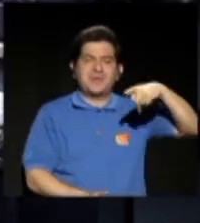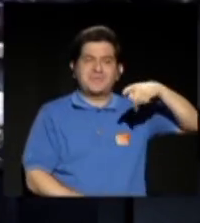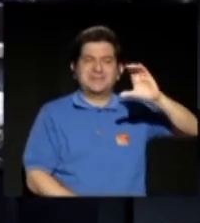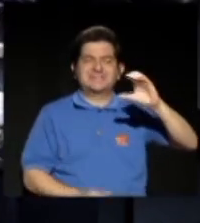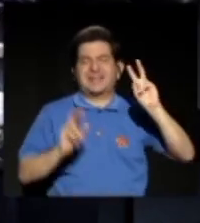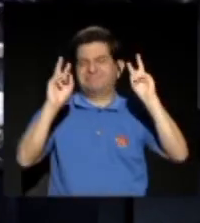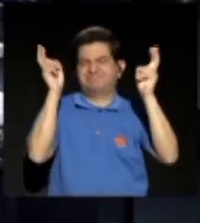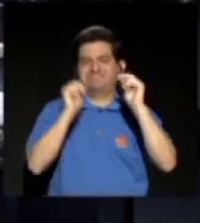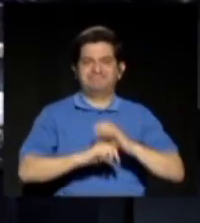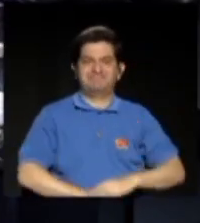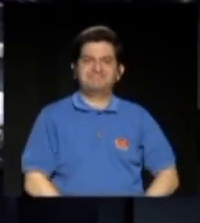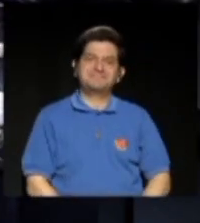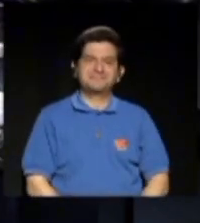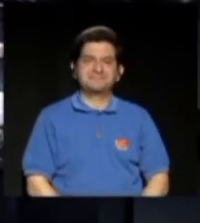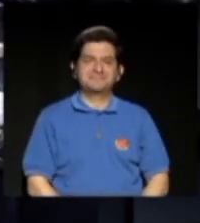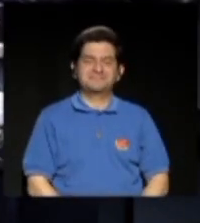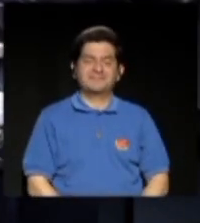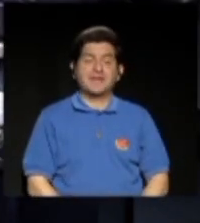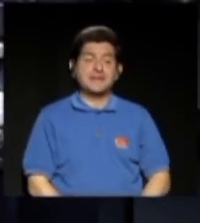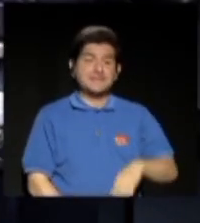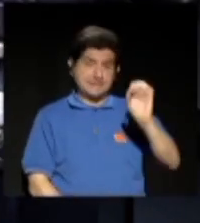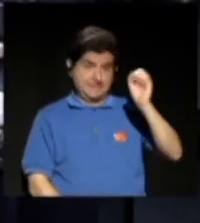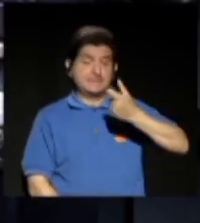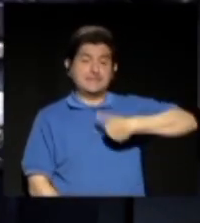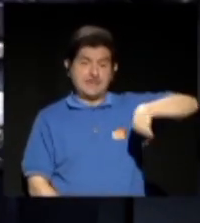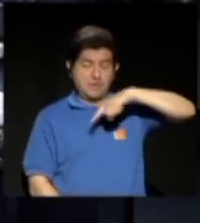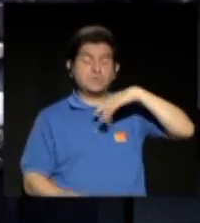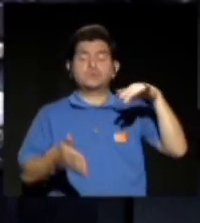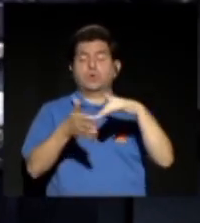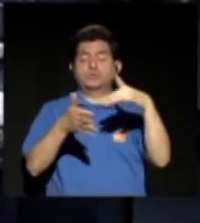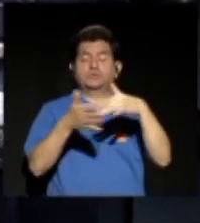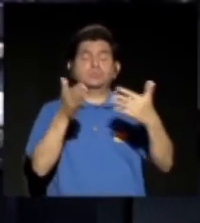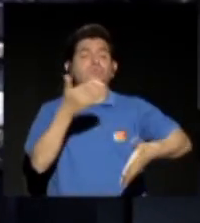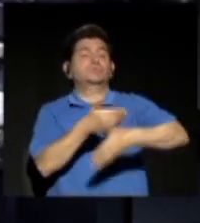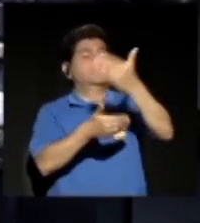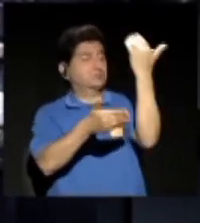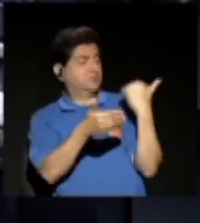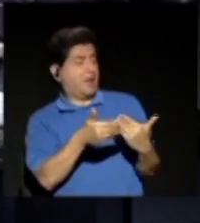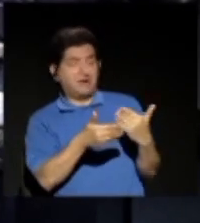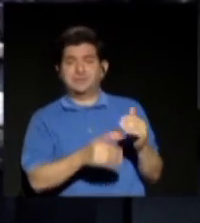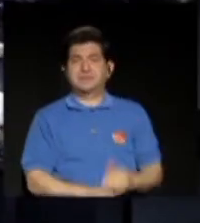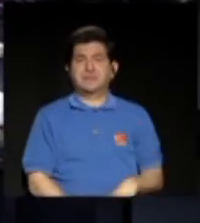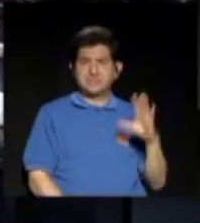Bueno, básicamente cuando hicimos los estudios anteriores,